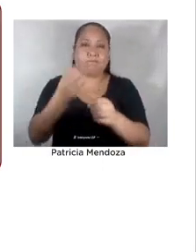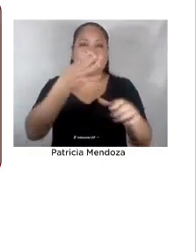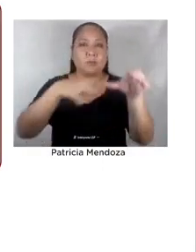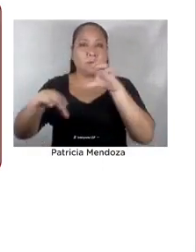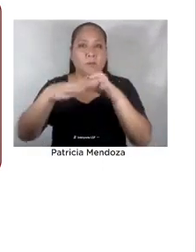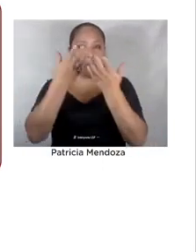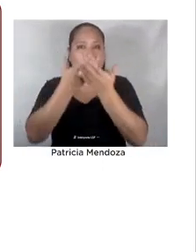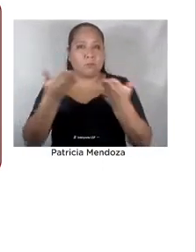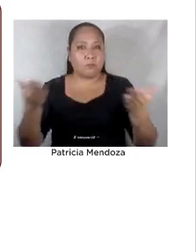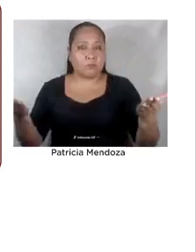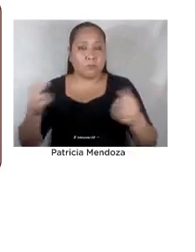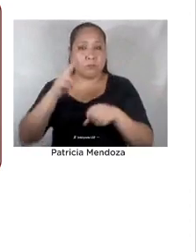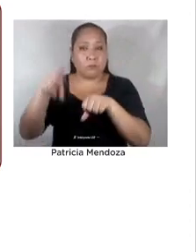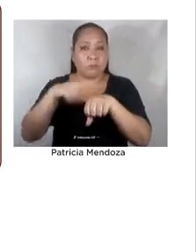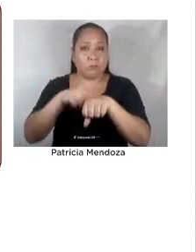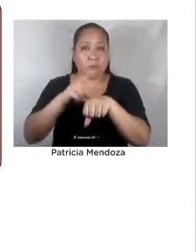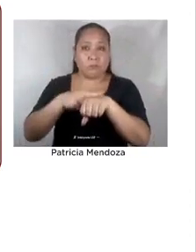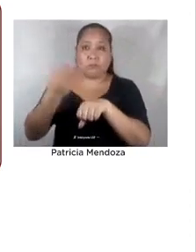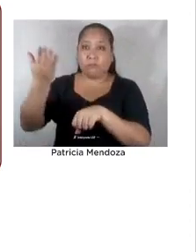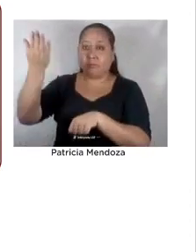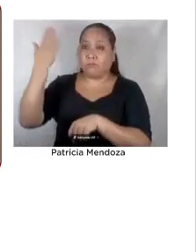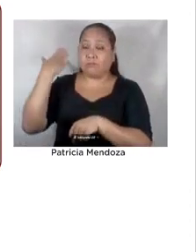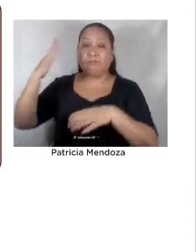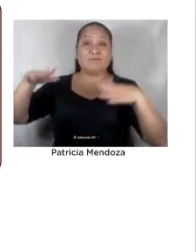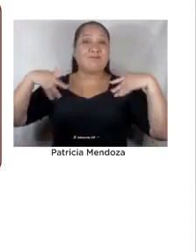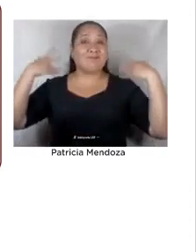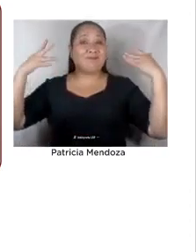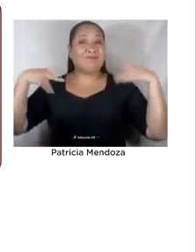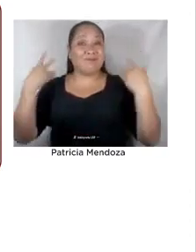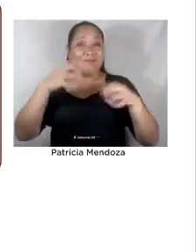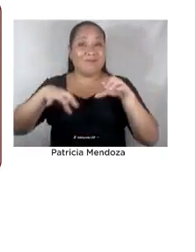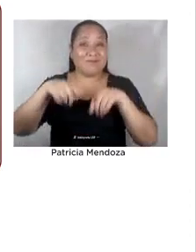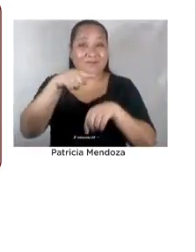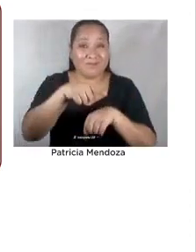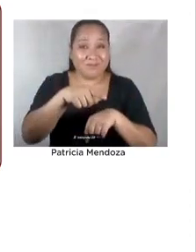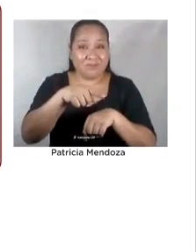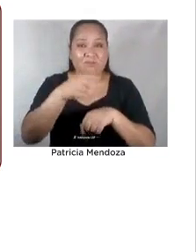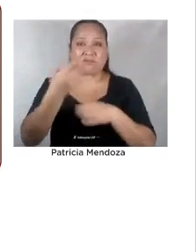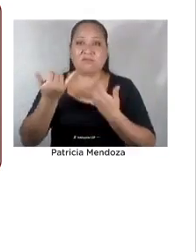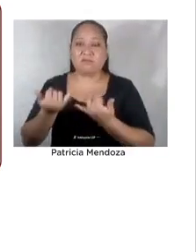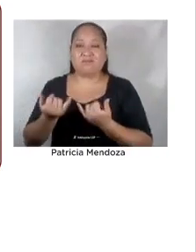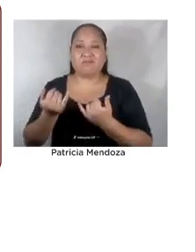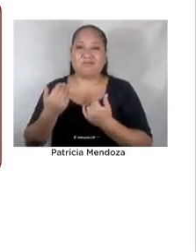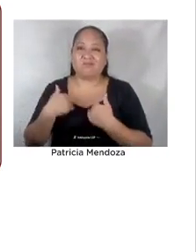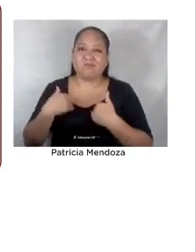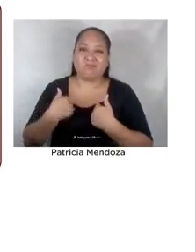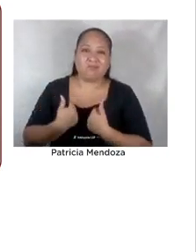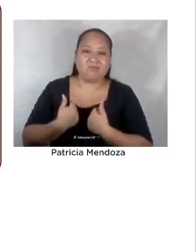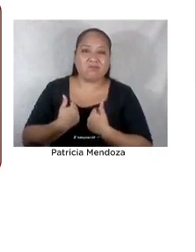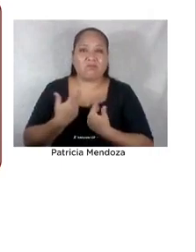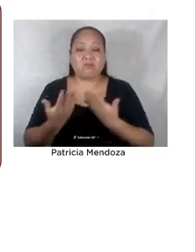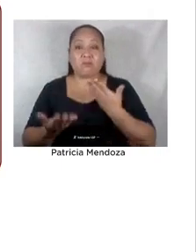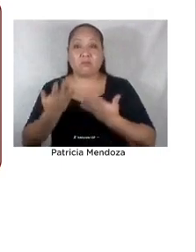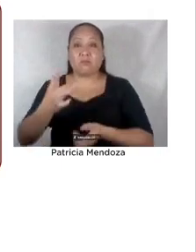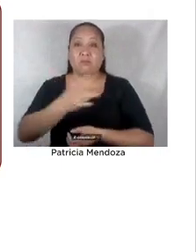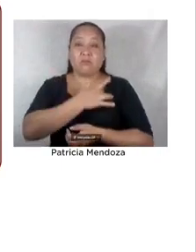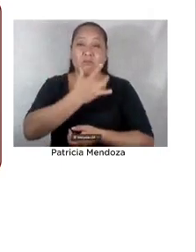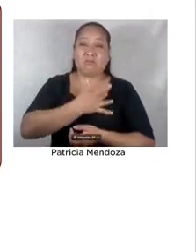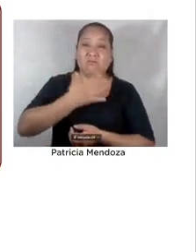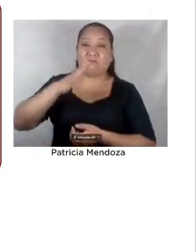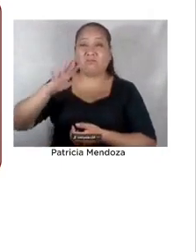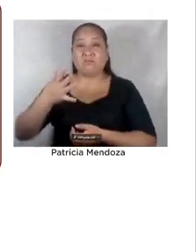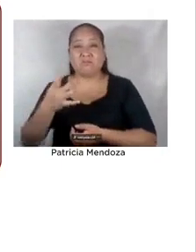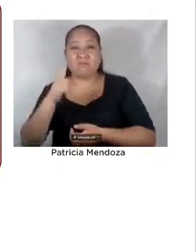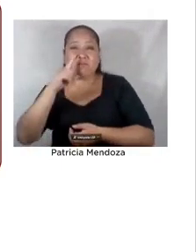hacer las cosas que normalmente antes le generaban alegría, probablemente. puede que quizás nos estemos sintiendo más o menos aburridas